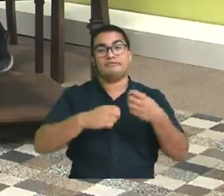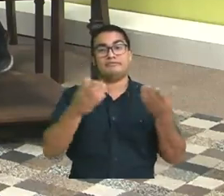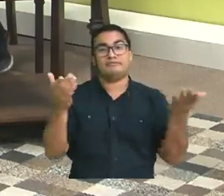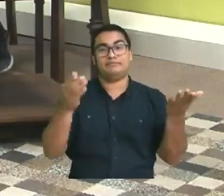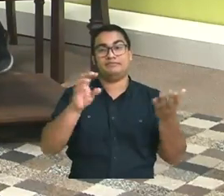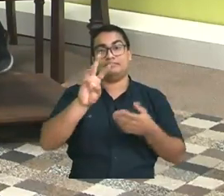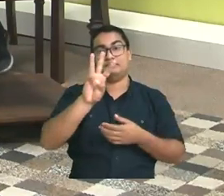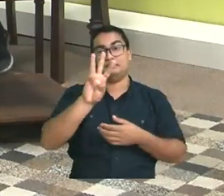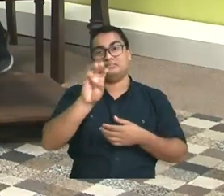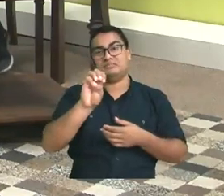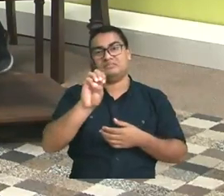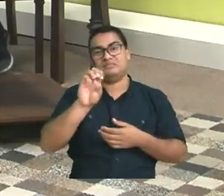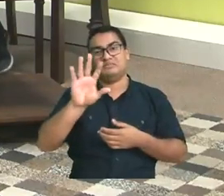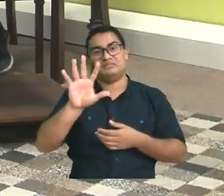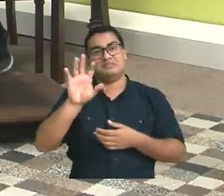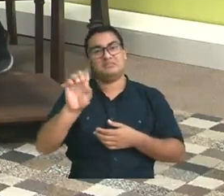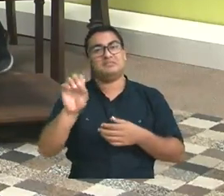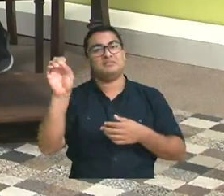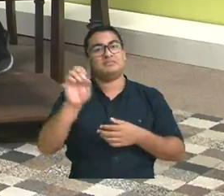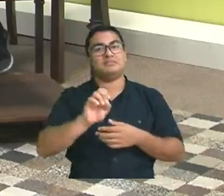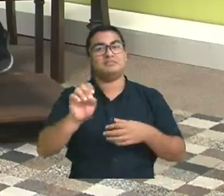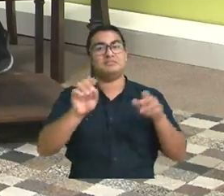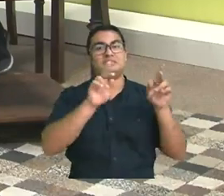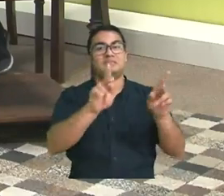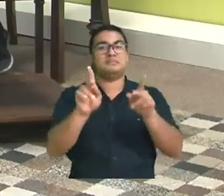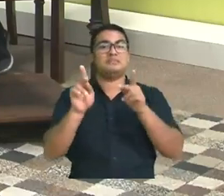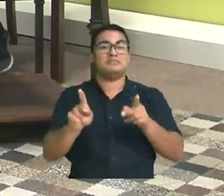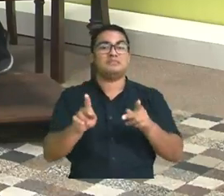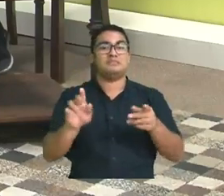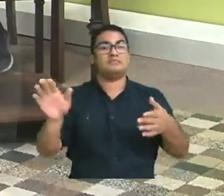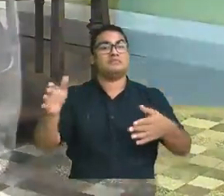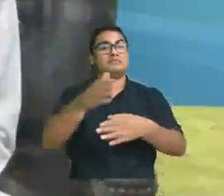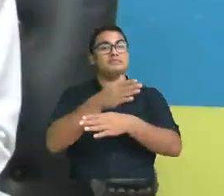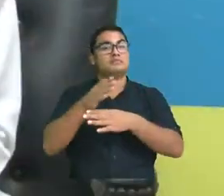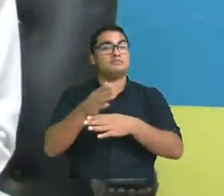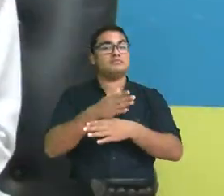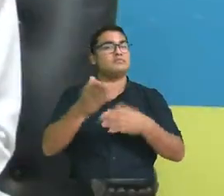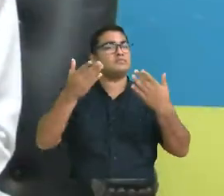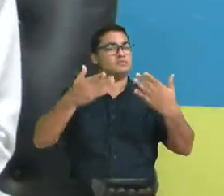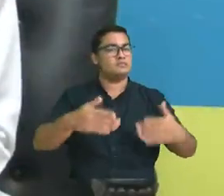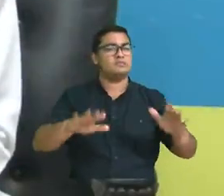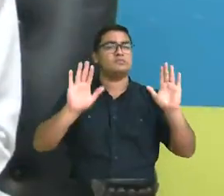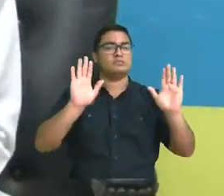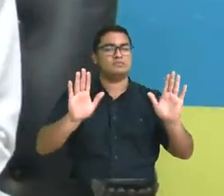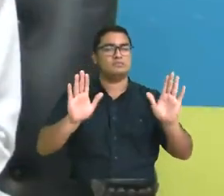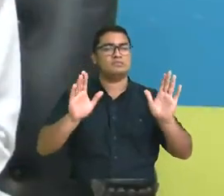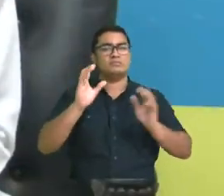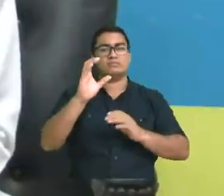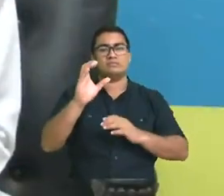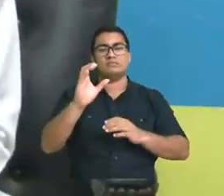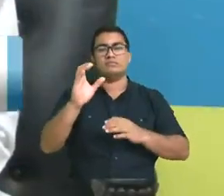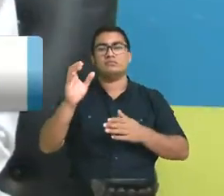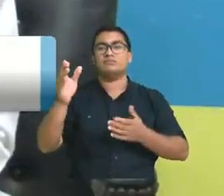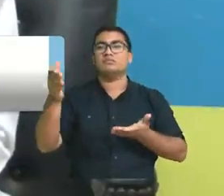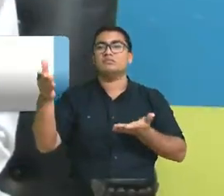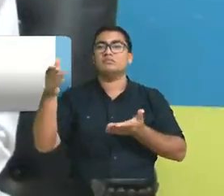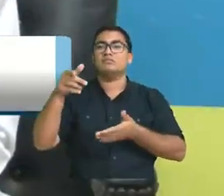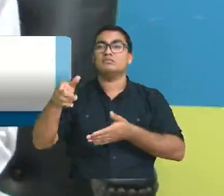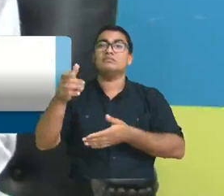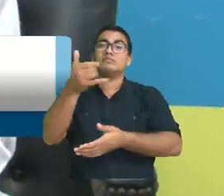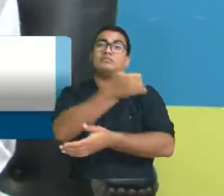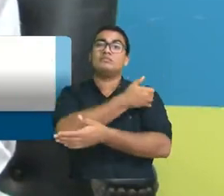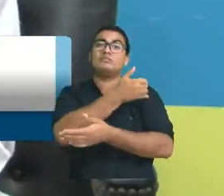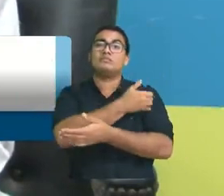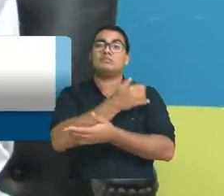30 al 50% de la población. Es una afectación muy común en nuestro centro de oftalmología. De hecho, pues corresponde a una de